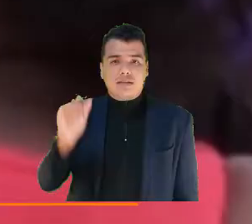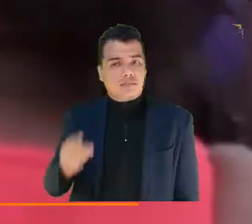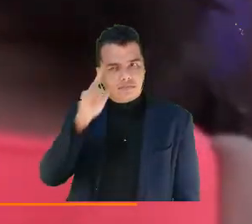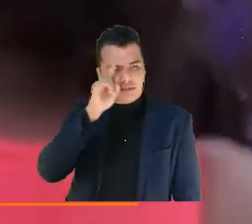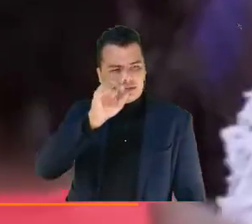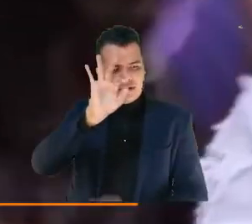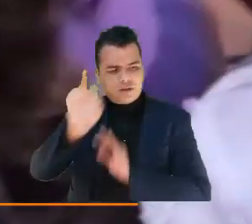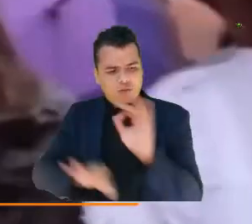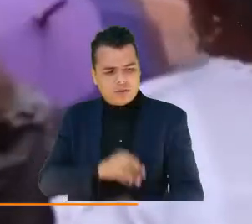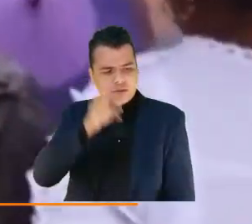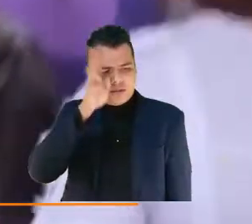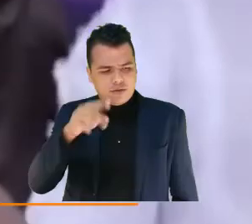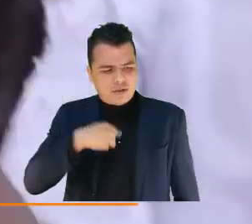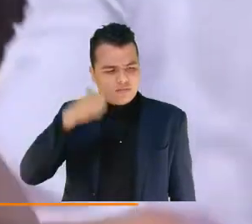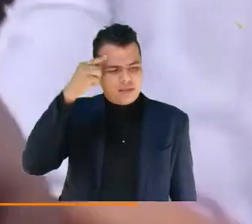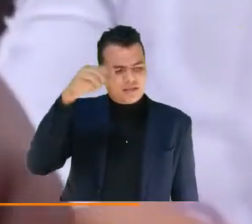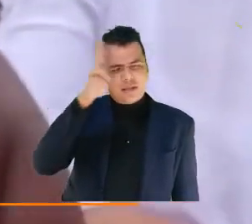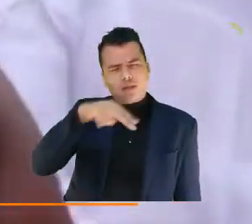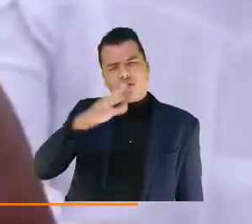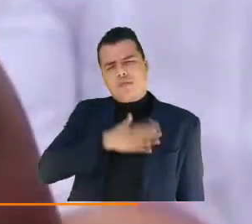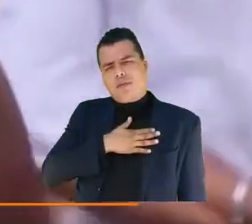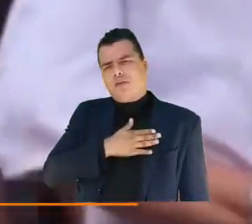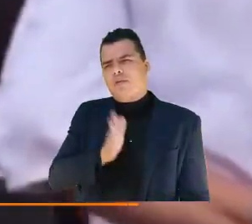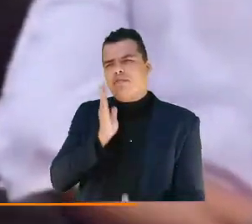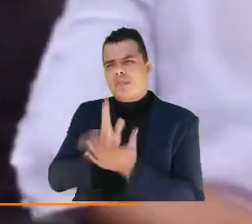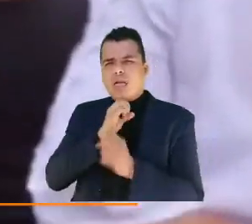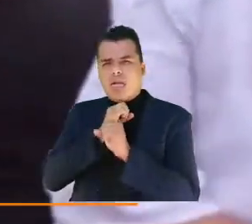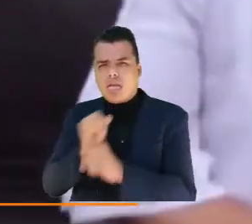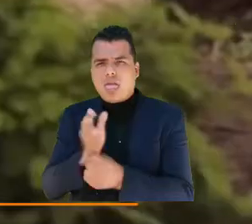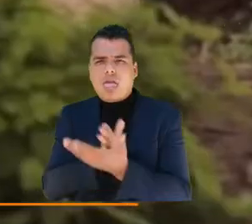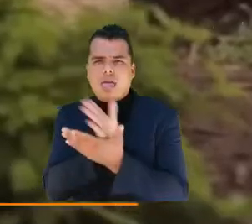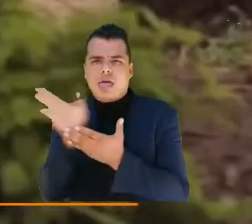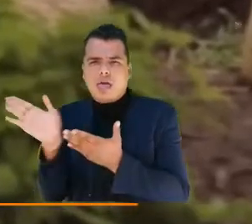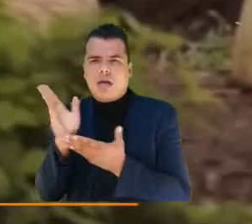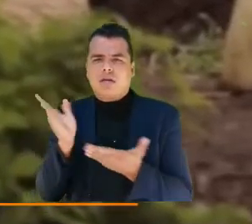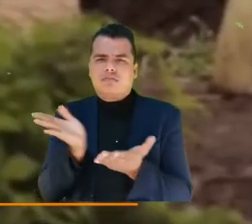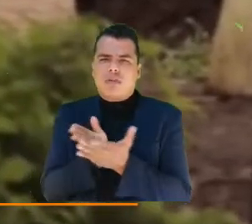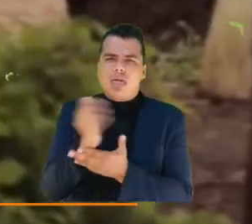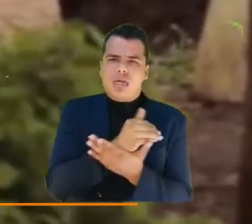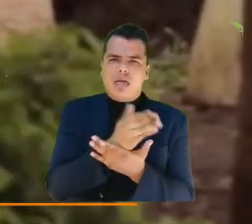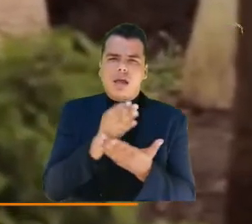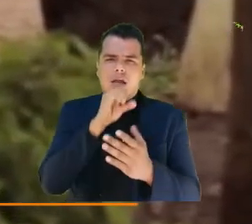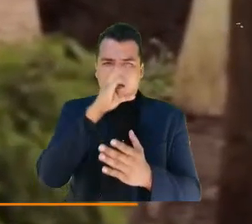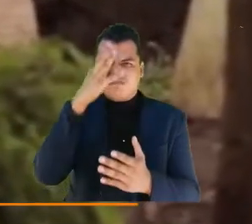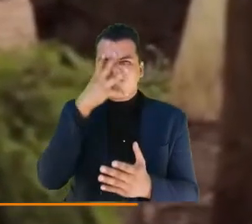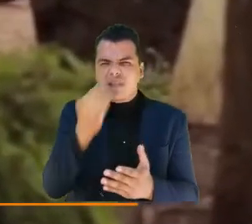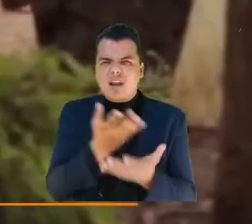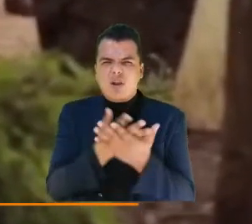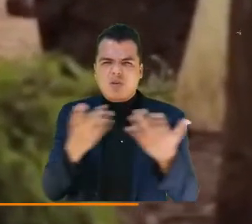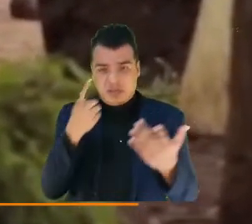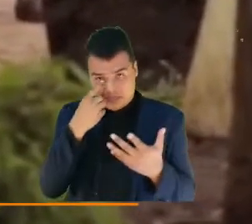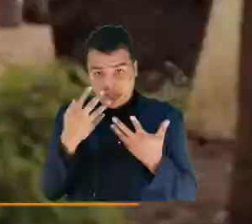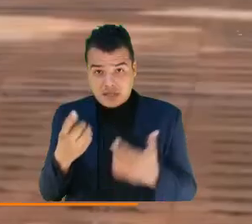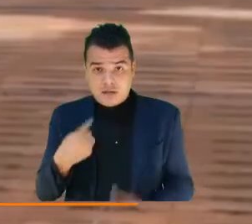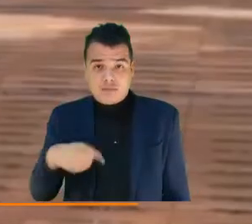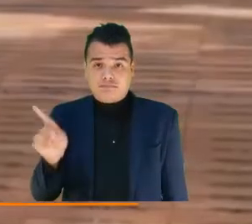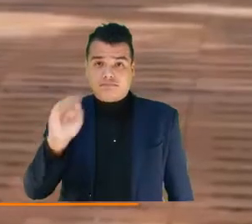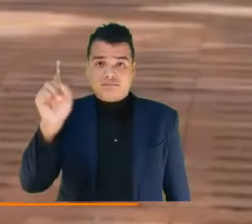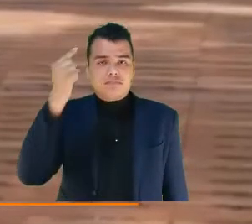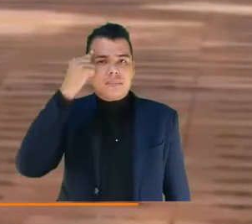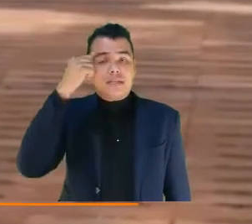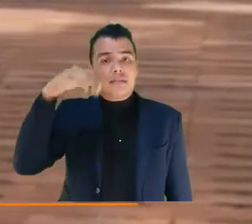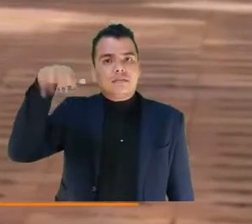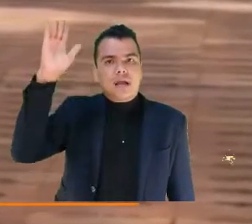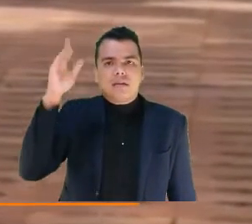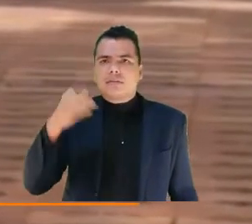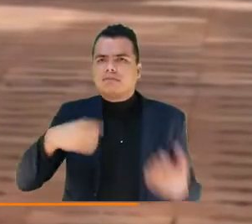crianza. Y ninguna mamá quiere ver a su hijo perdido, ni en la droga, ni en la delincuencia, ni en un grupo armado. Lo queremos